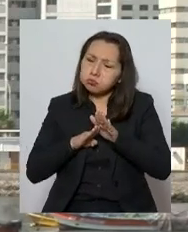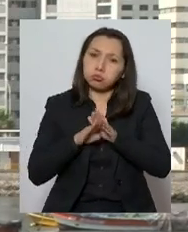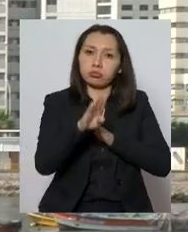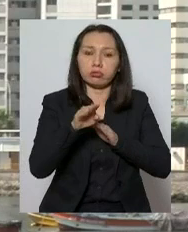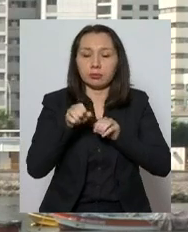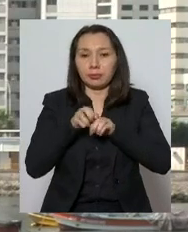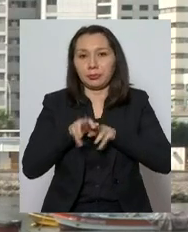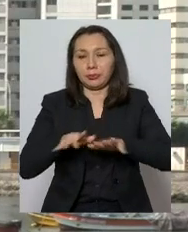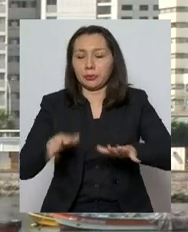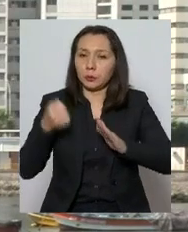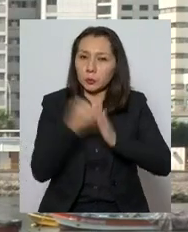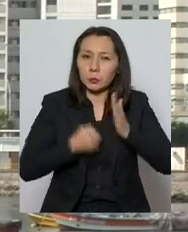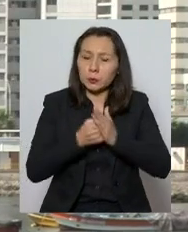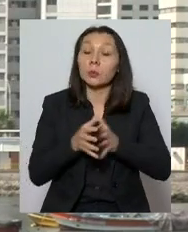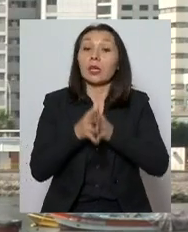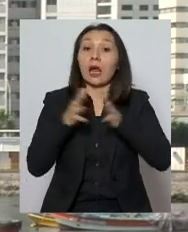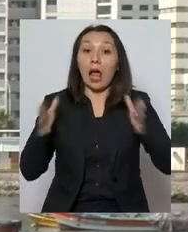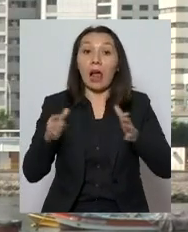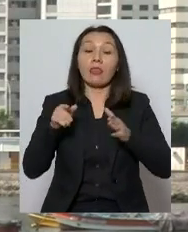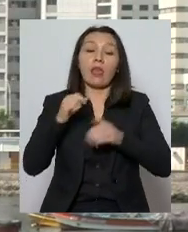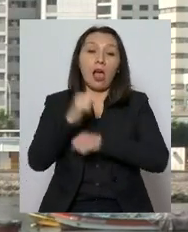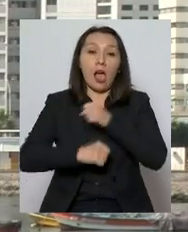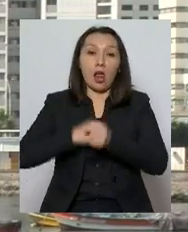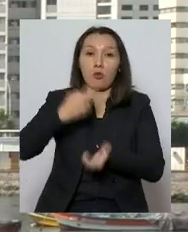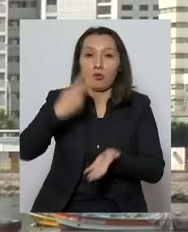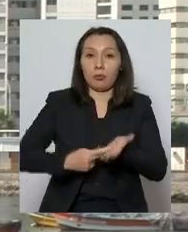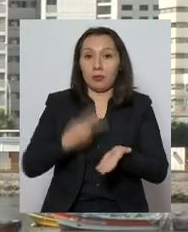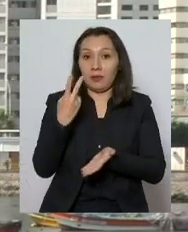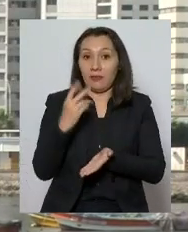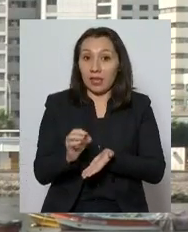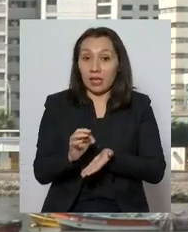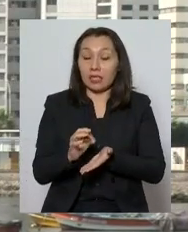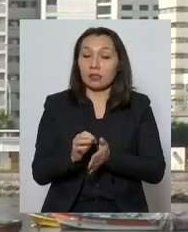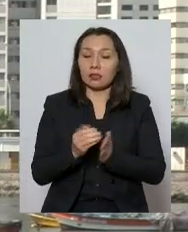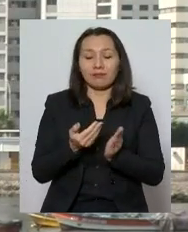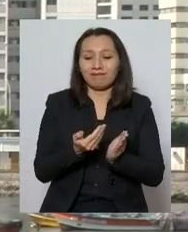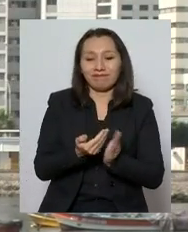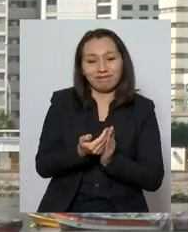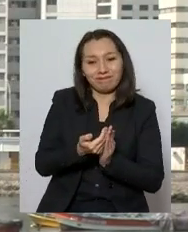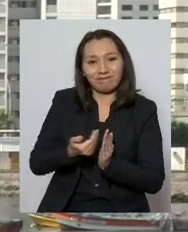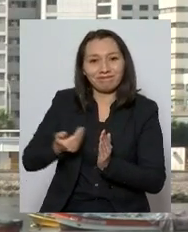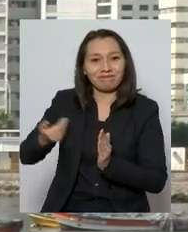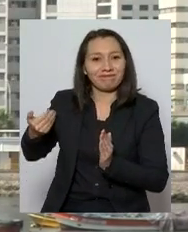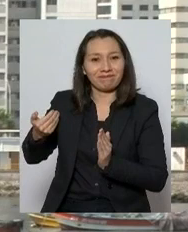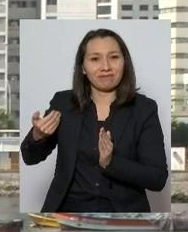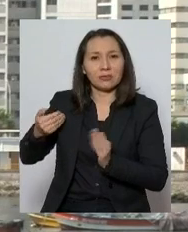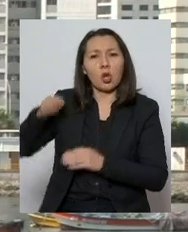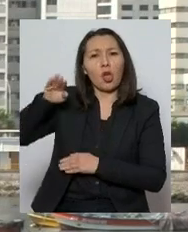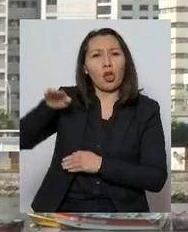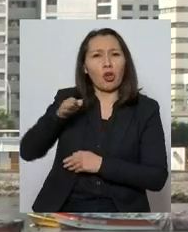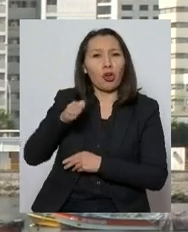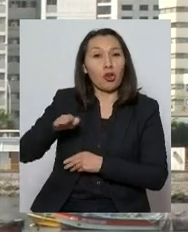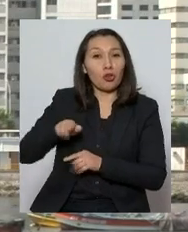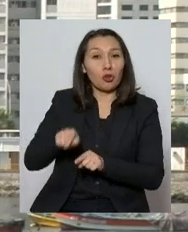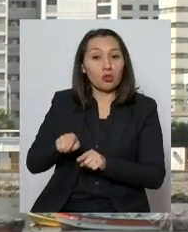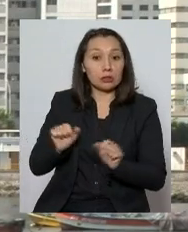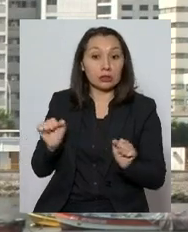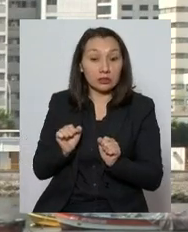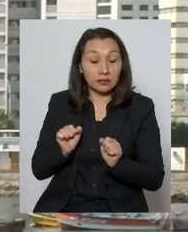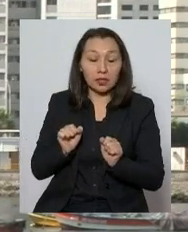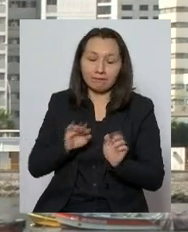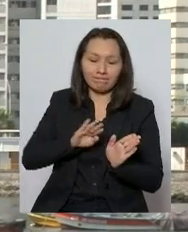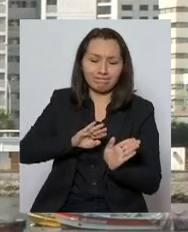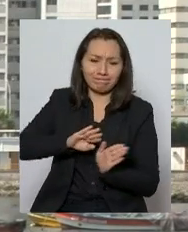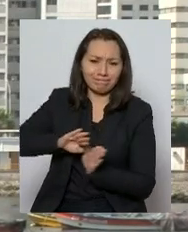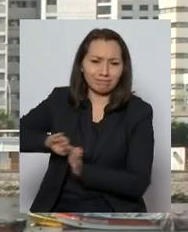esta tremenda batalla del año 2020 y dejar atrás este otoño e invierno